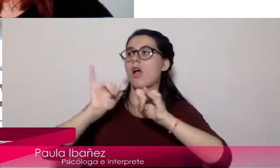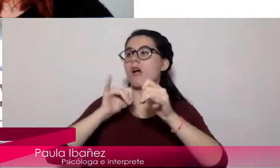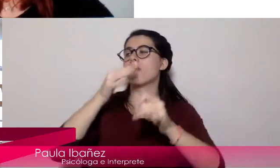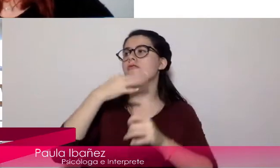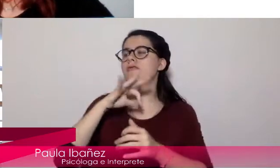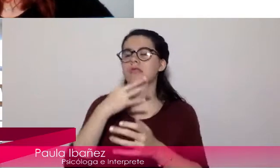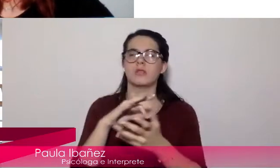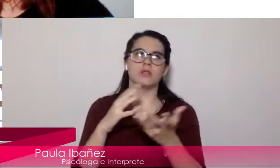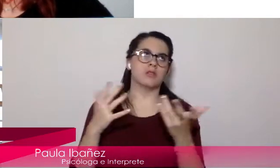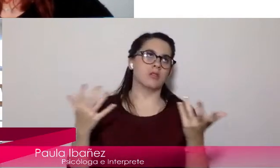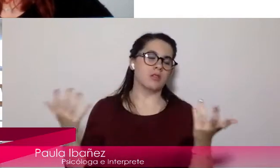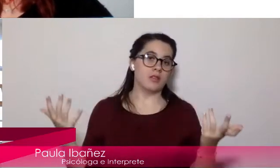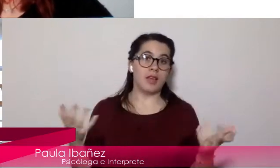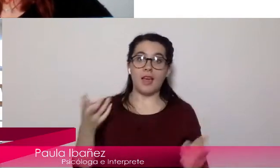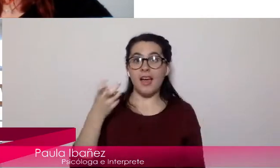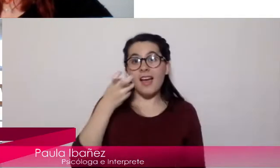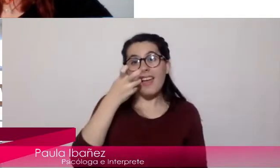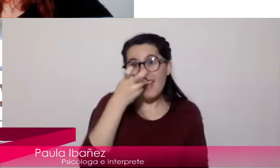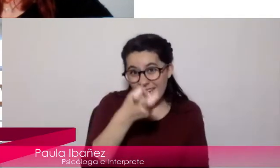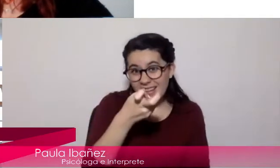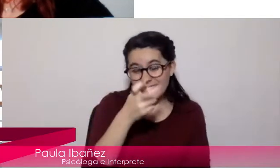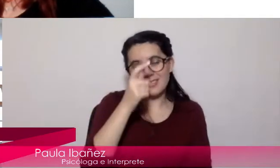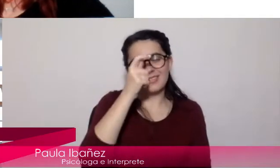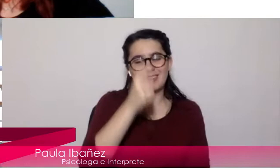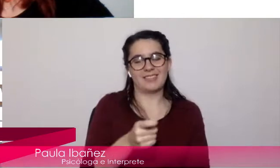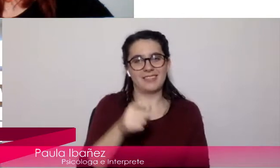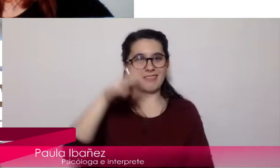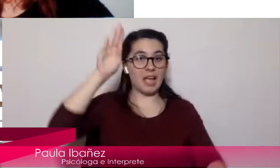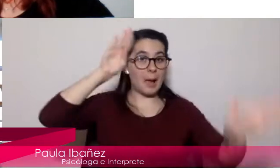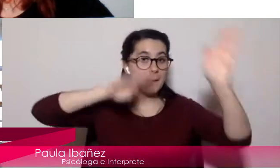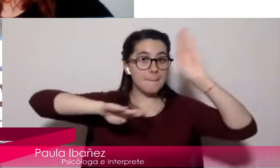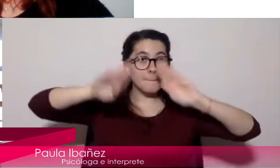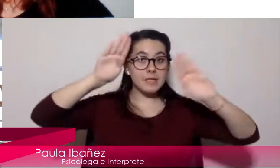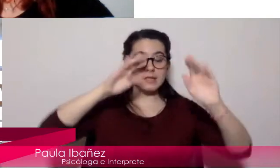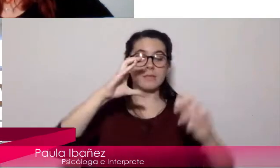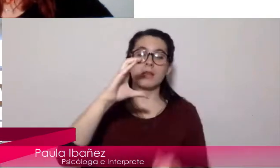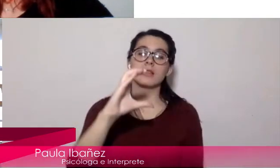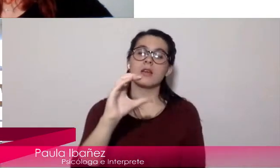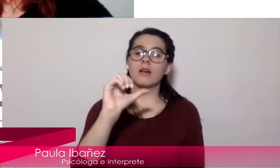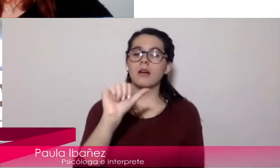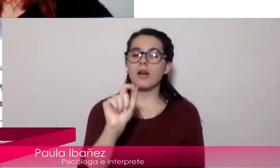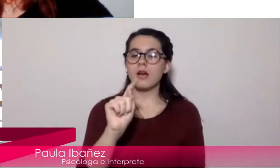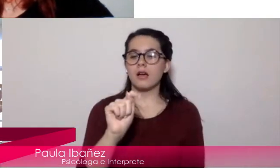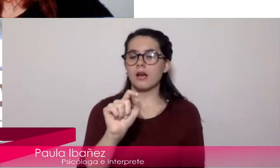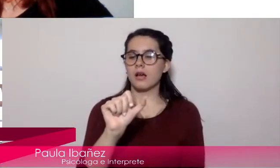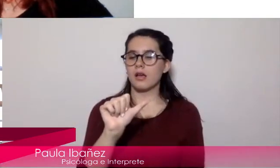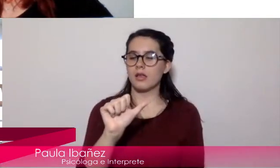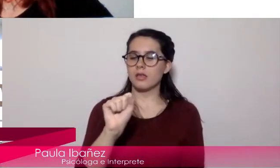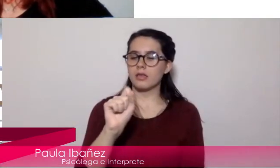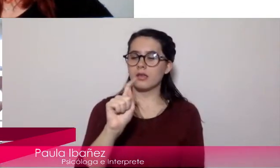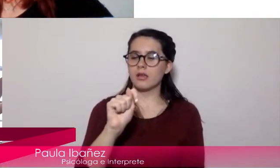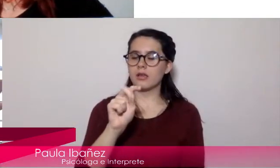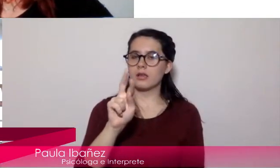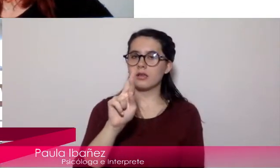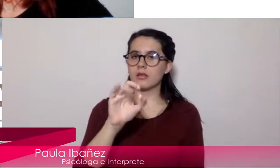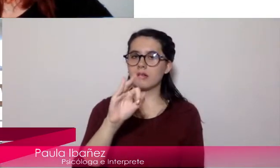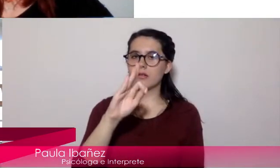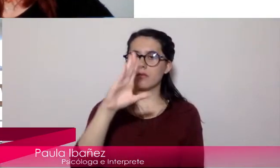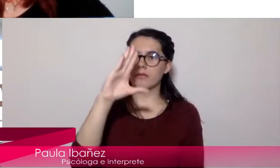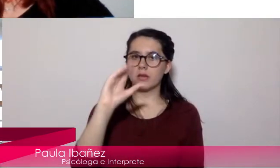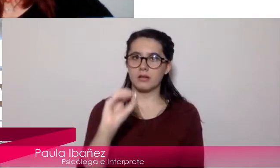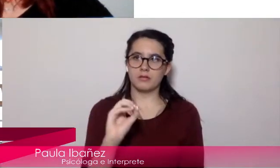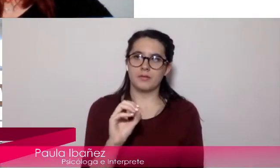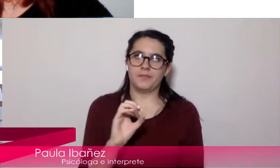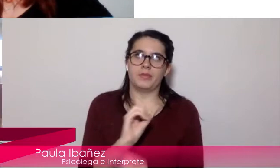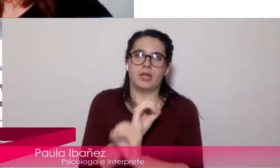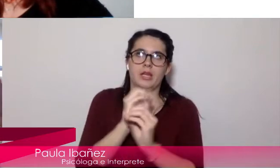¿no? Esto es un pensamiento catastrófico. Tiene una base lógica, porque ahorita en nuestro país, pues sí, las mujeres nos